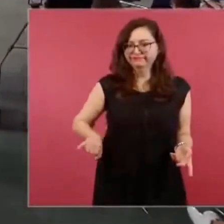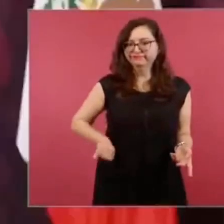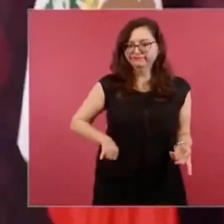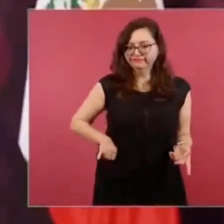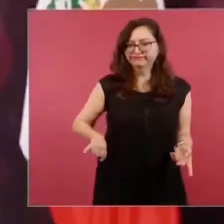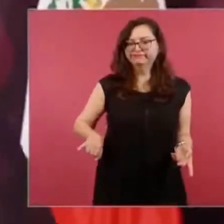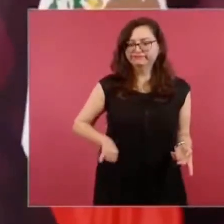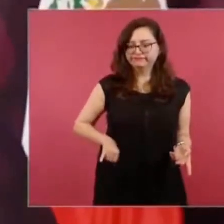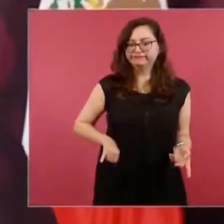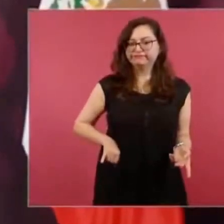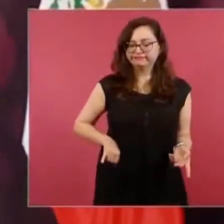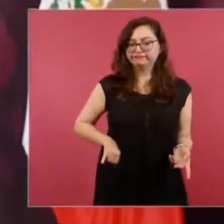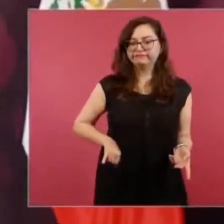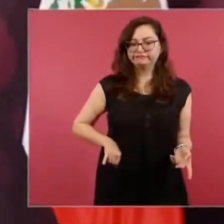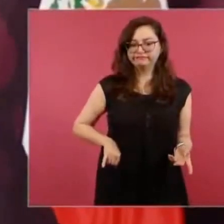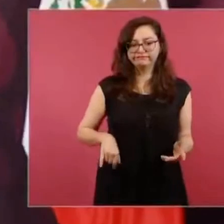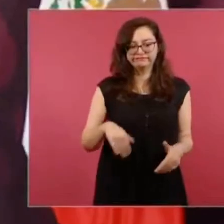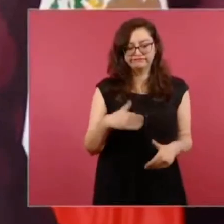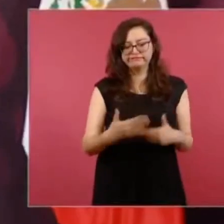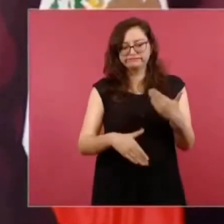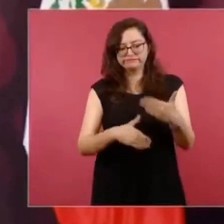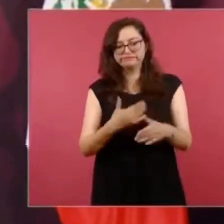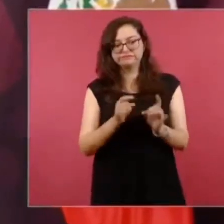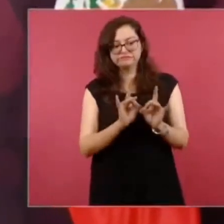todo lo que está pasando.